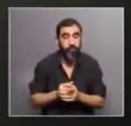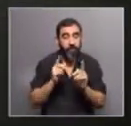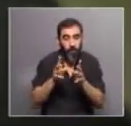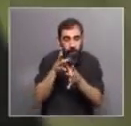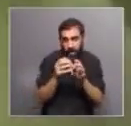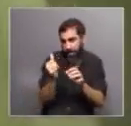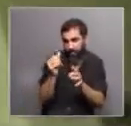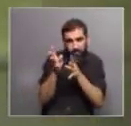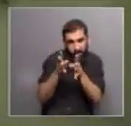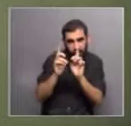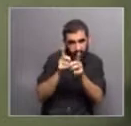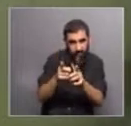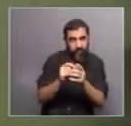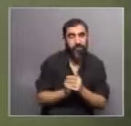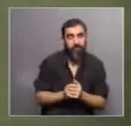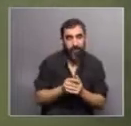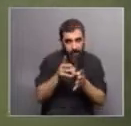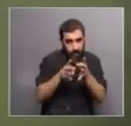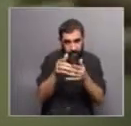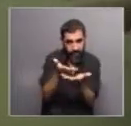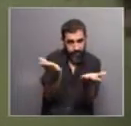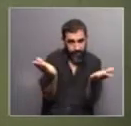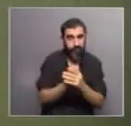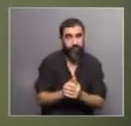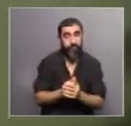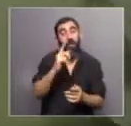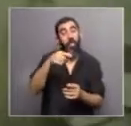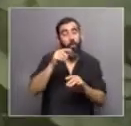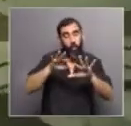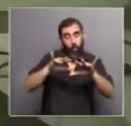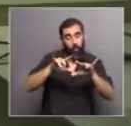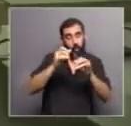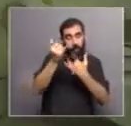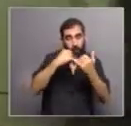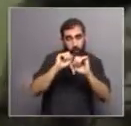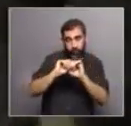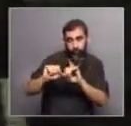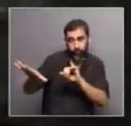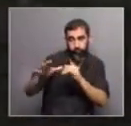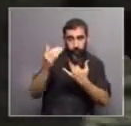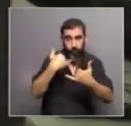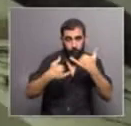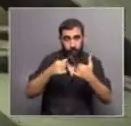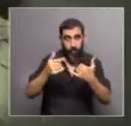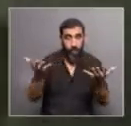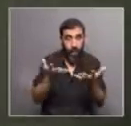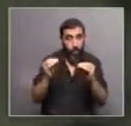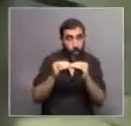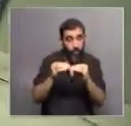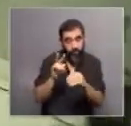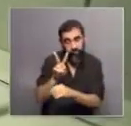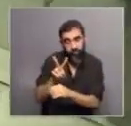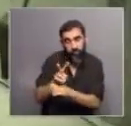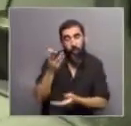aquí atrás. Esa es la consola. De ahí pasa a la computadora, donde Mauro ahora está censando